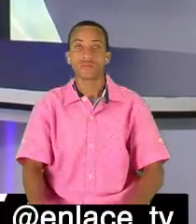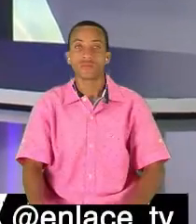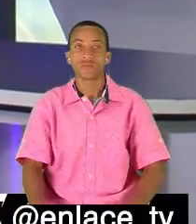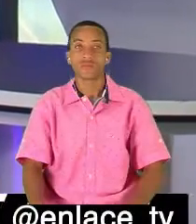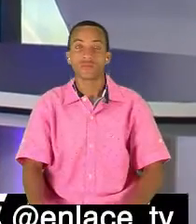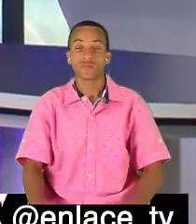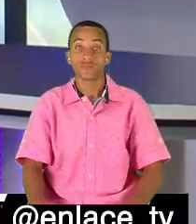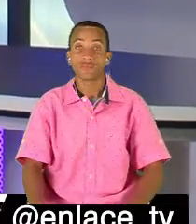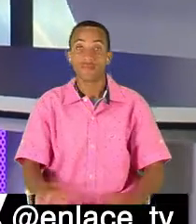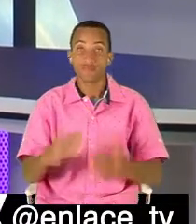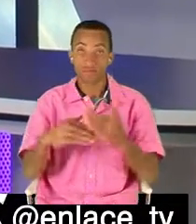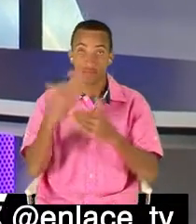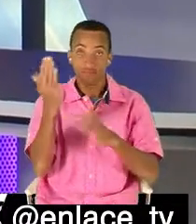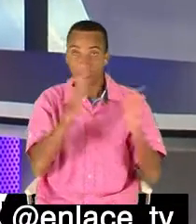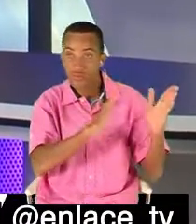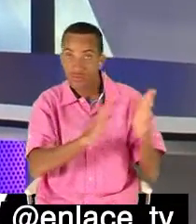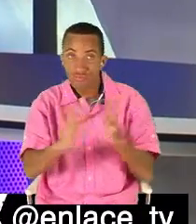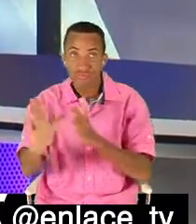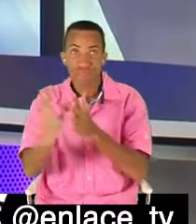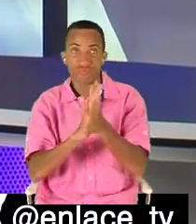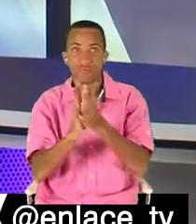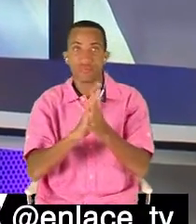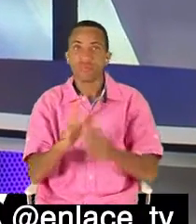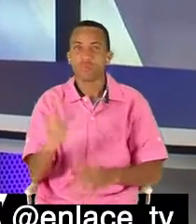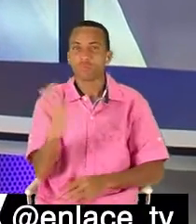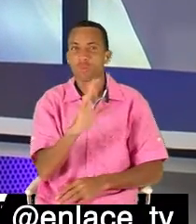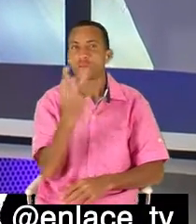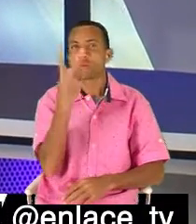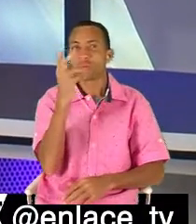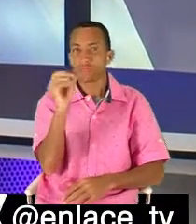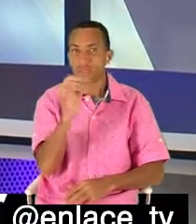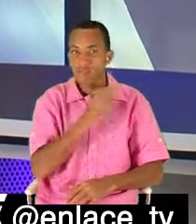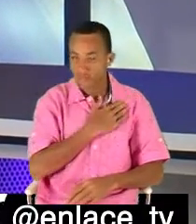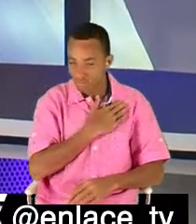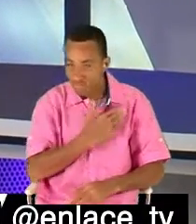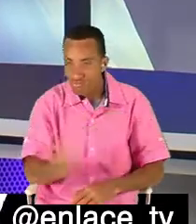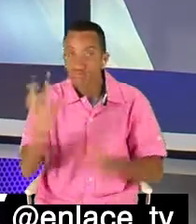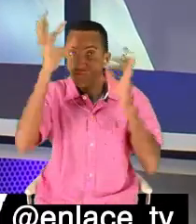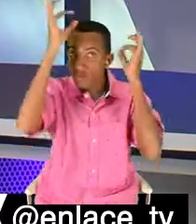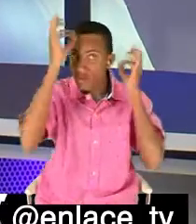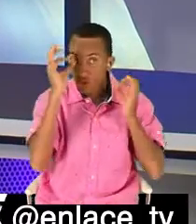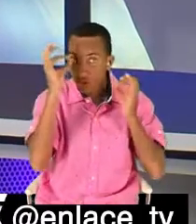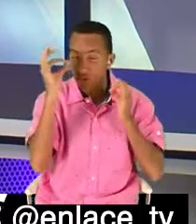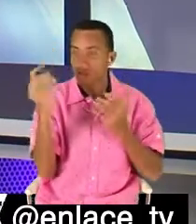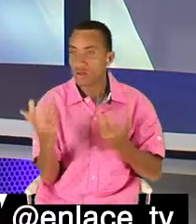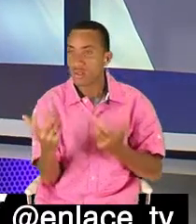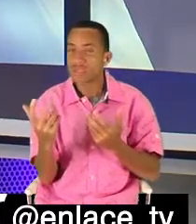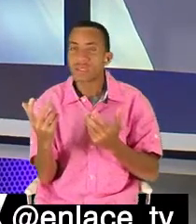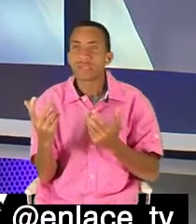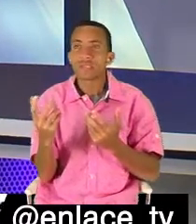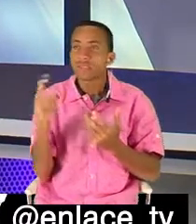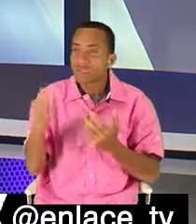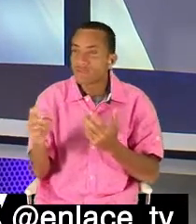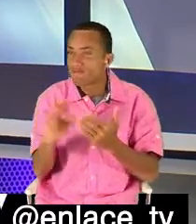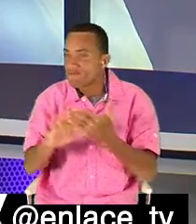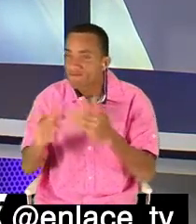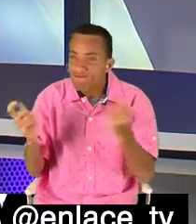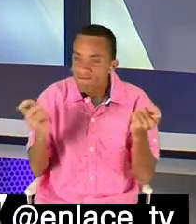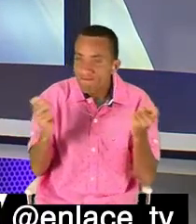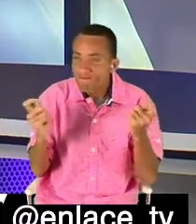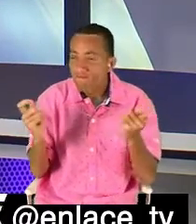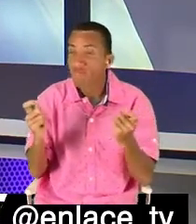Iniciamos con el desarrollo de nuestra información. Cerca de 20 voluntarios del Cuerpo de Bomberos de Barranca Bermeja tratan de controlar una emergencia registrada en la Comuna